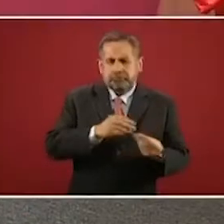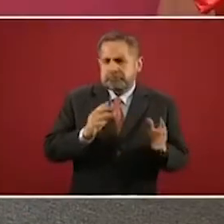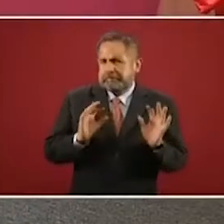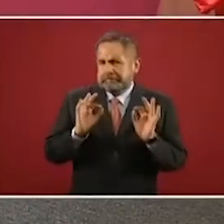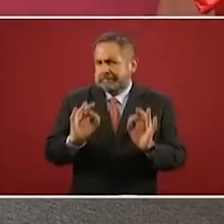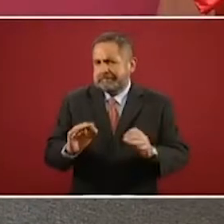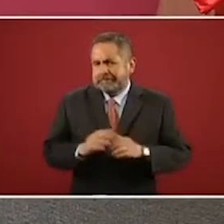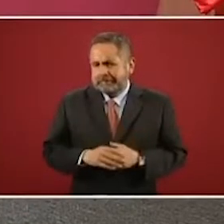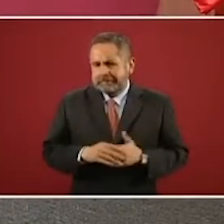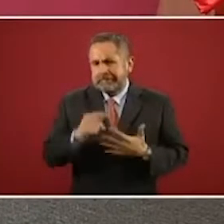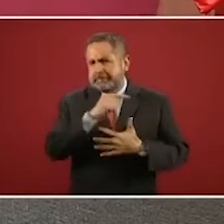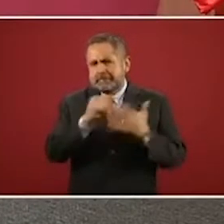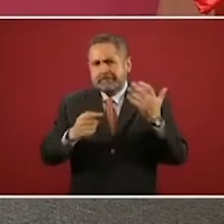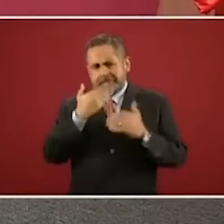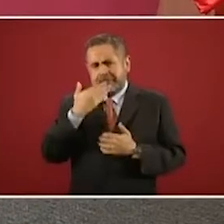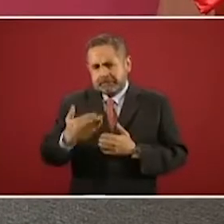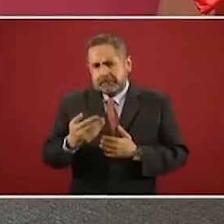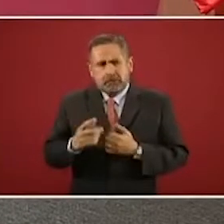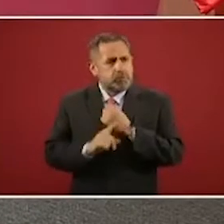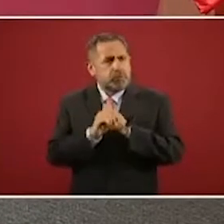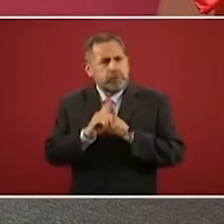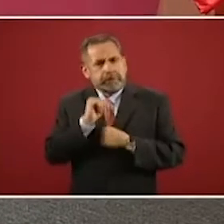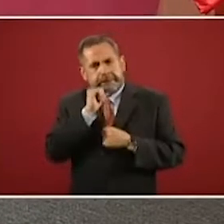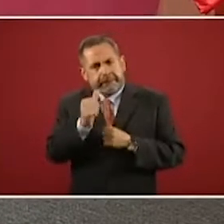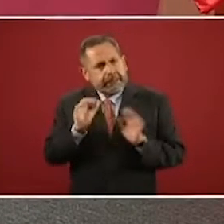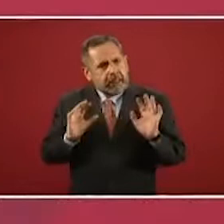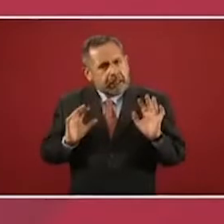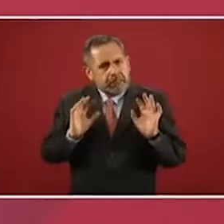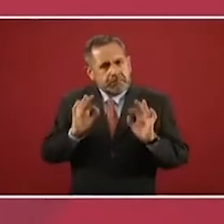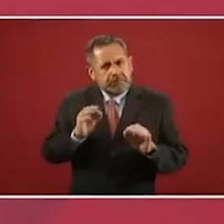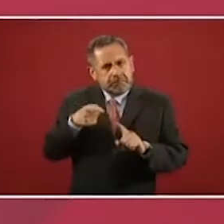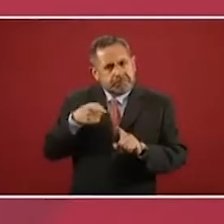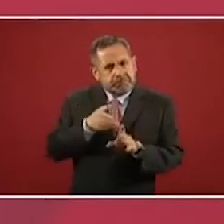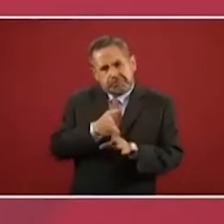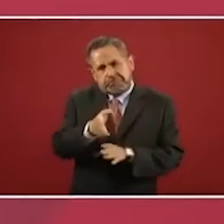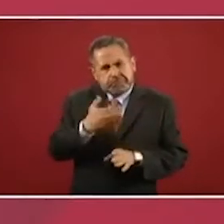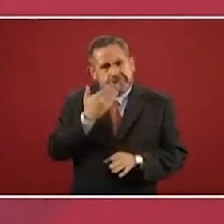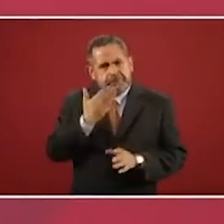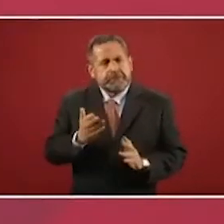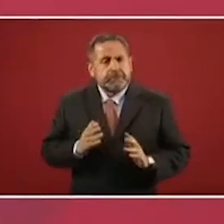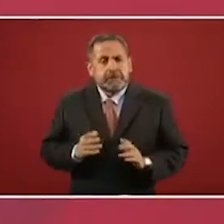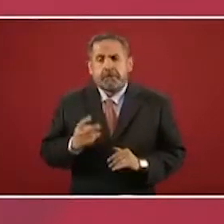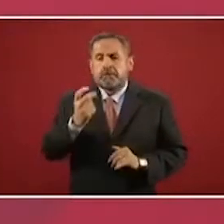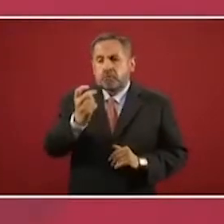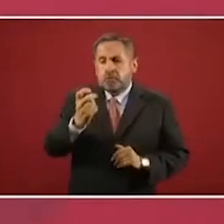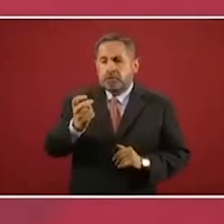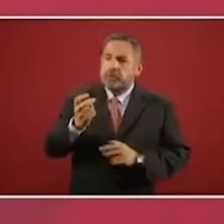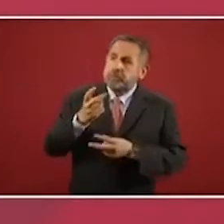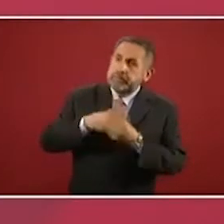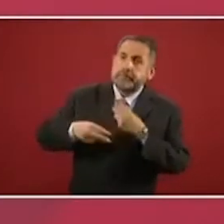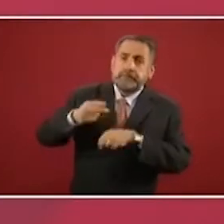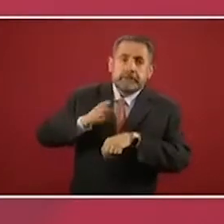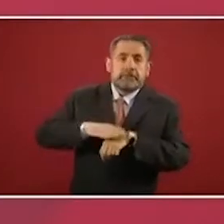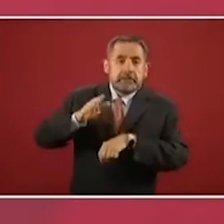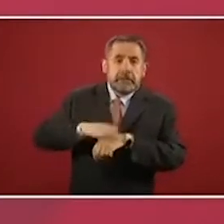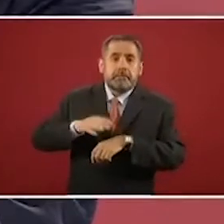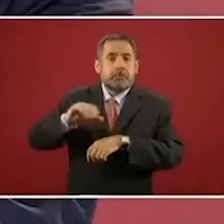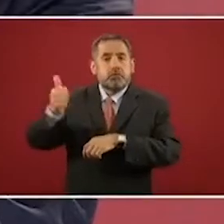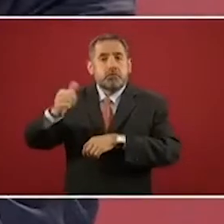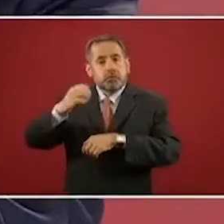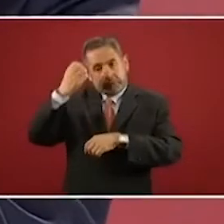no ha habido ningún problema en ese sentido por eso está llegando en la inversión extranjera